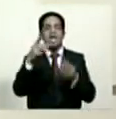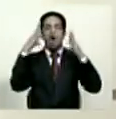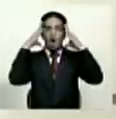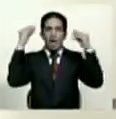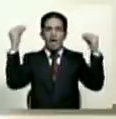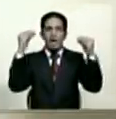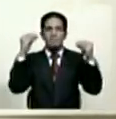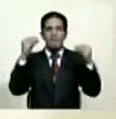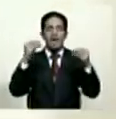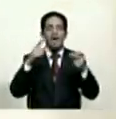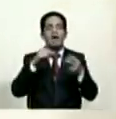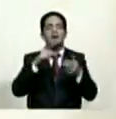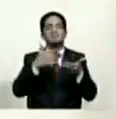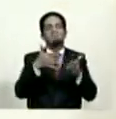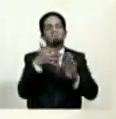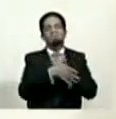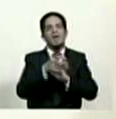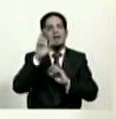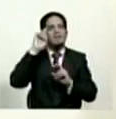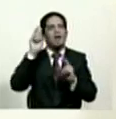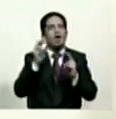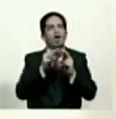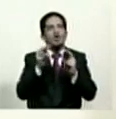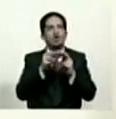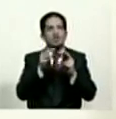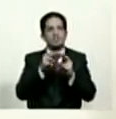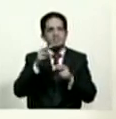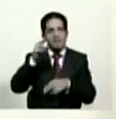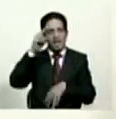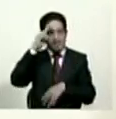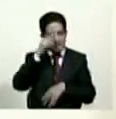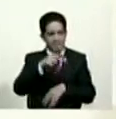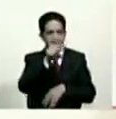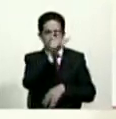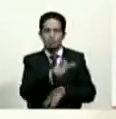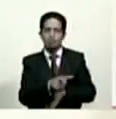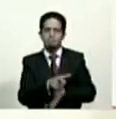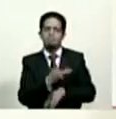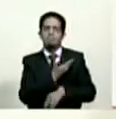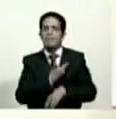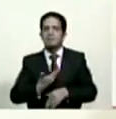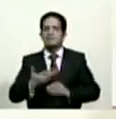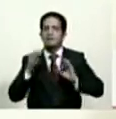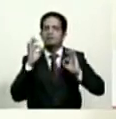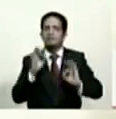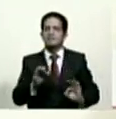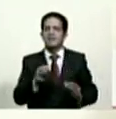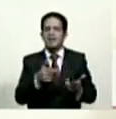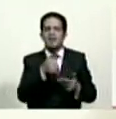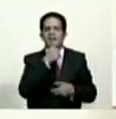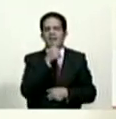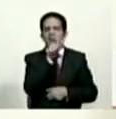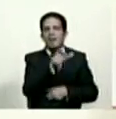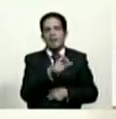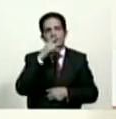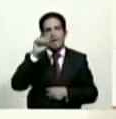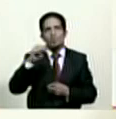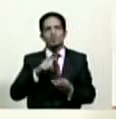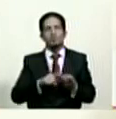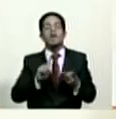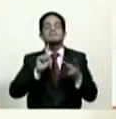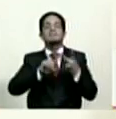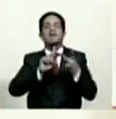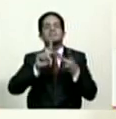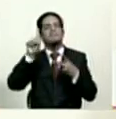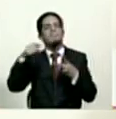la que reconocen el irrestricto respeto al presidente constitucional Nicolás Maduro Moros. También hacía referencia a un